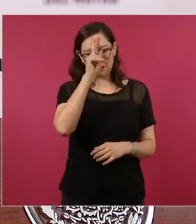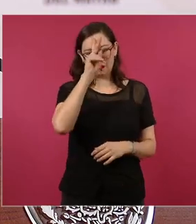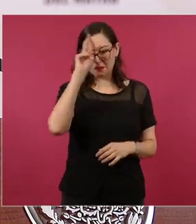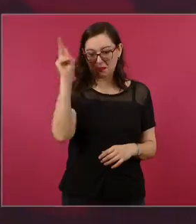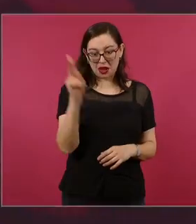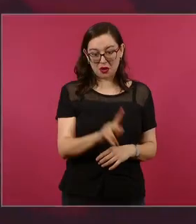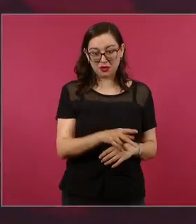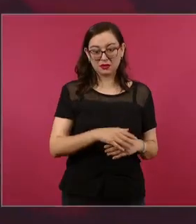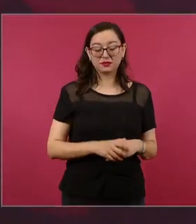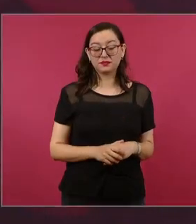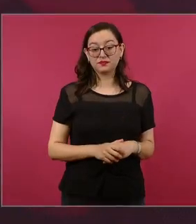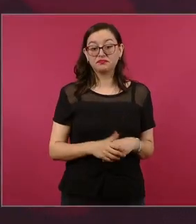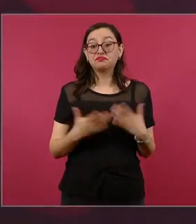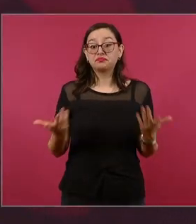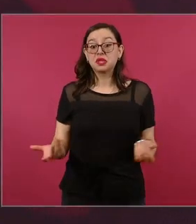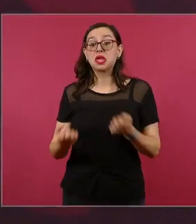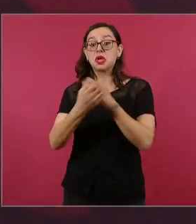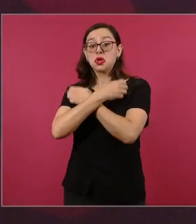costó menos